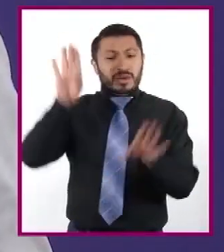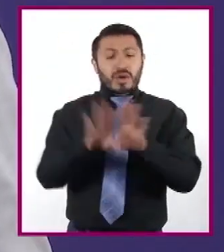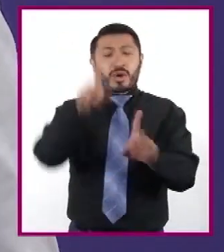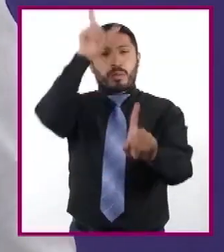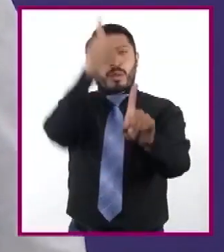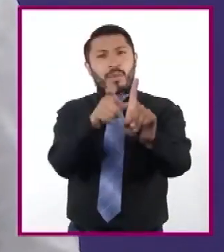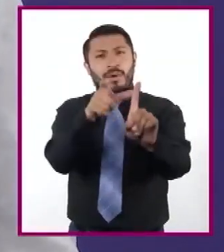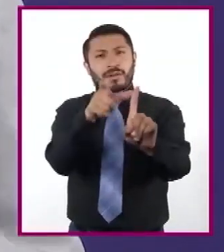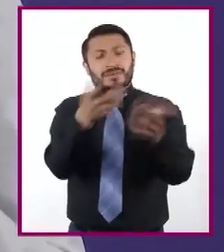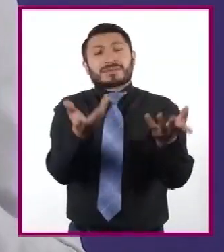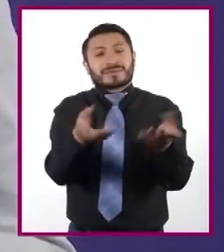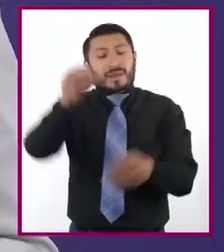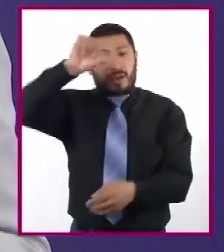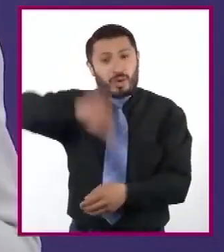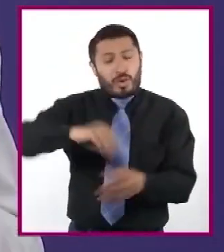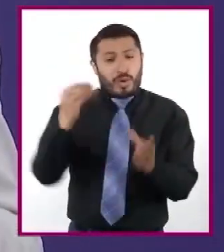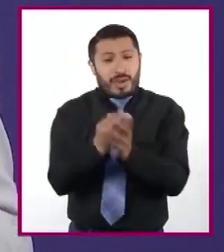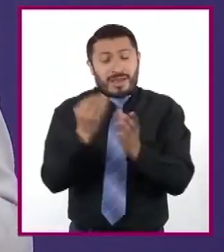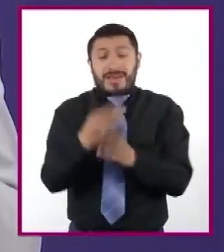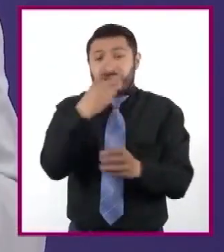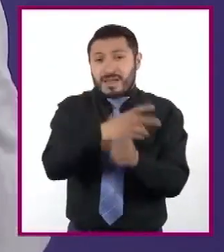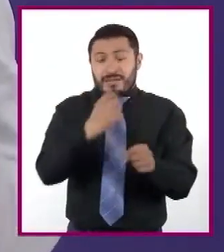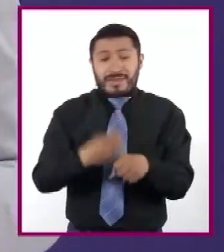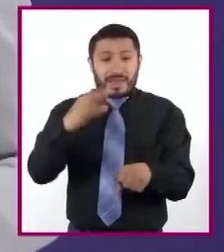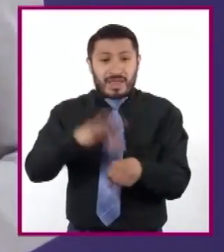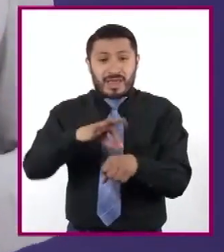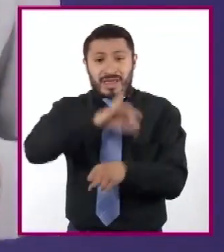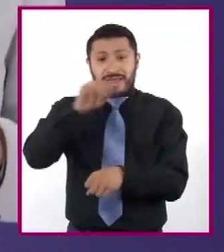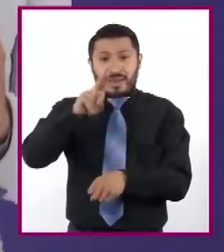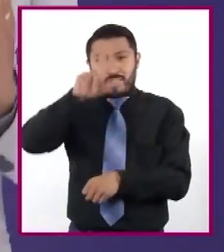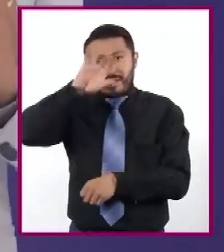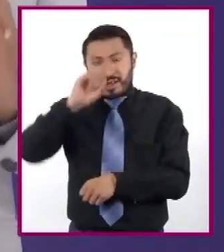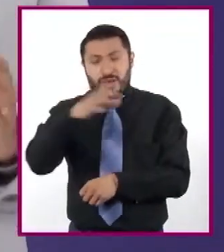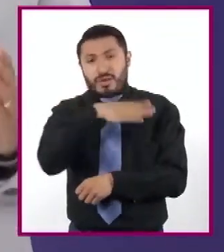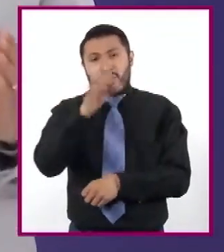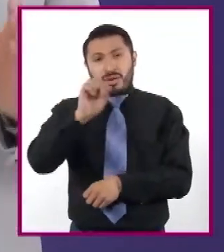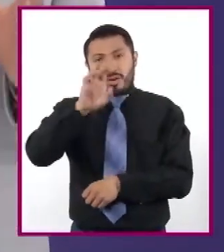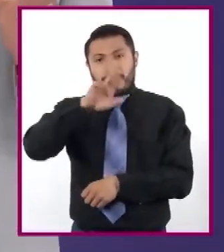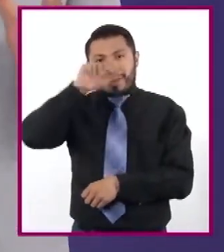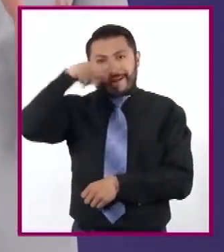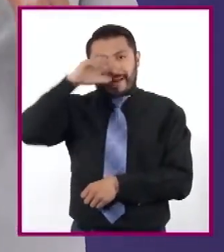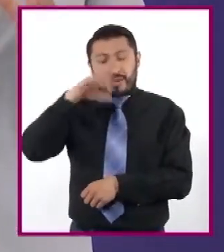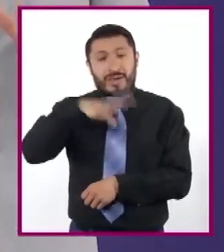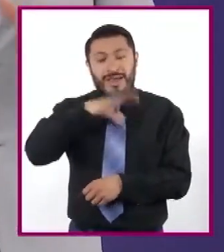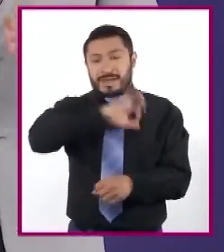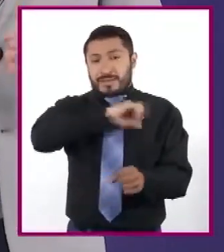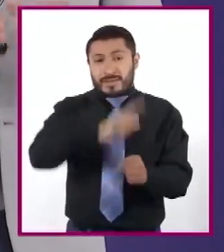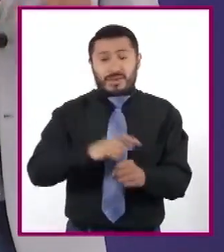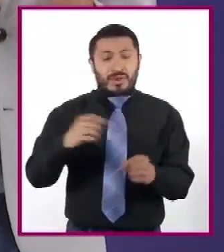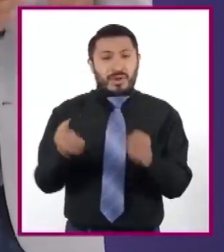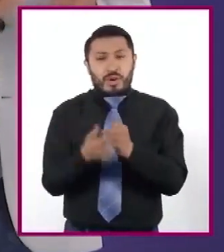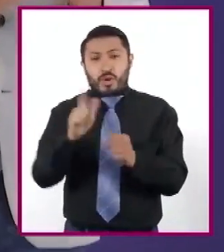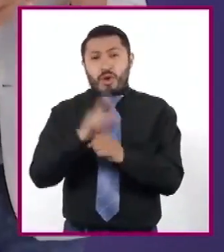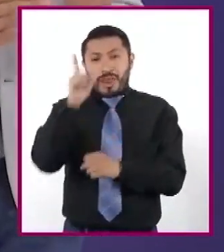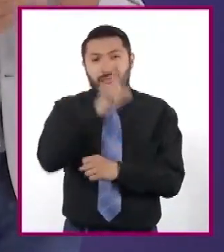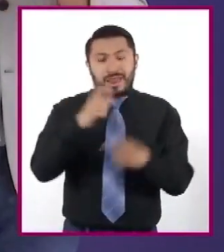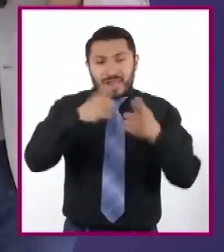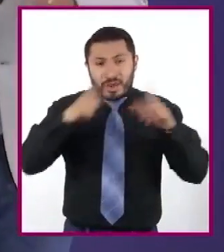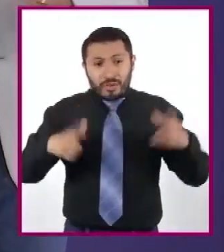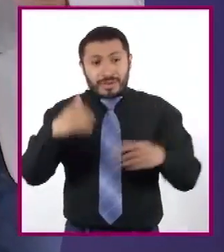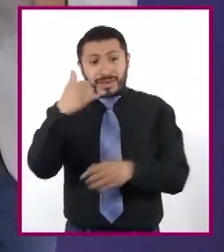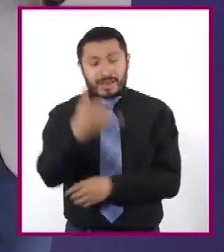esta ocasión tenemos como invitado al doctor Julio Serrano, quien es especialista en sociolingüística y